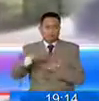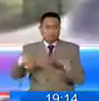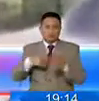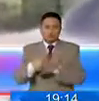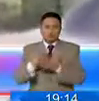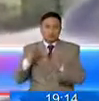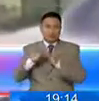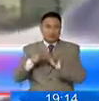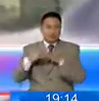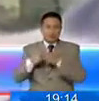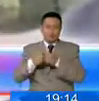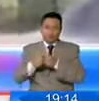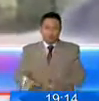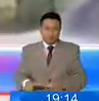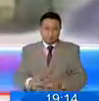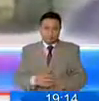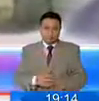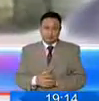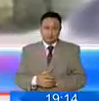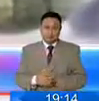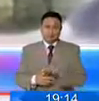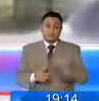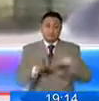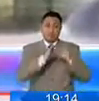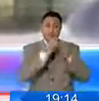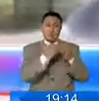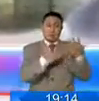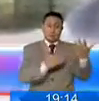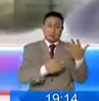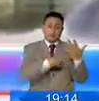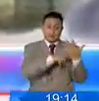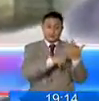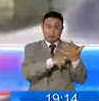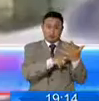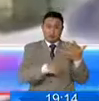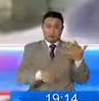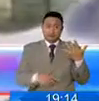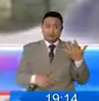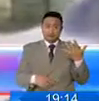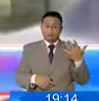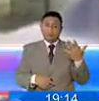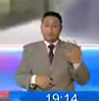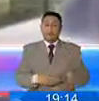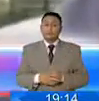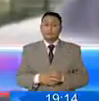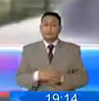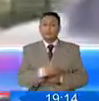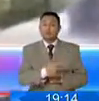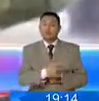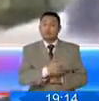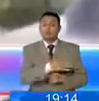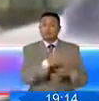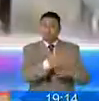que es la vivienda. La familia que está compuesta por 5 miembros, lo que han perdido